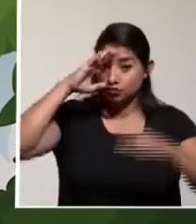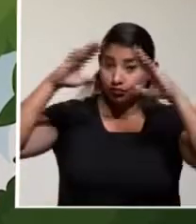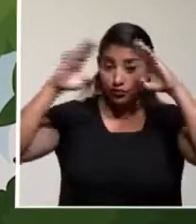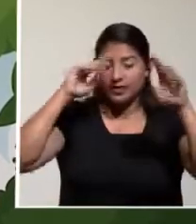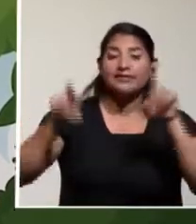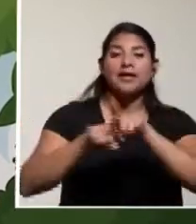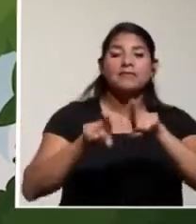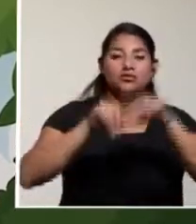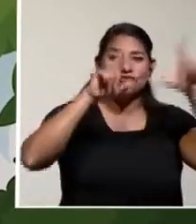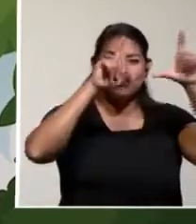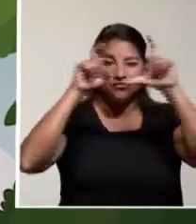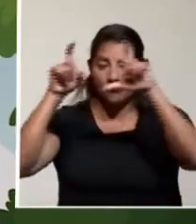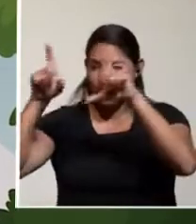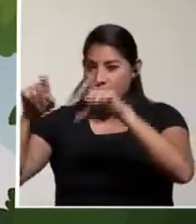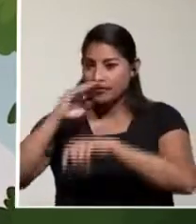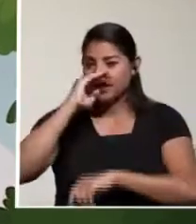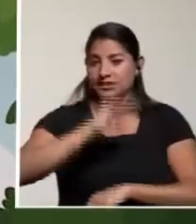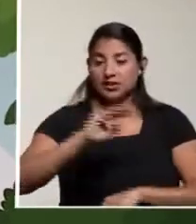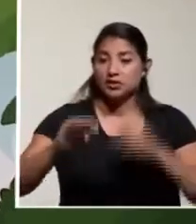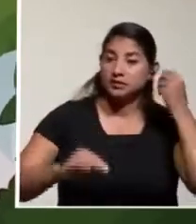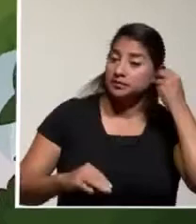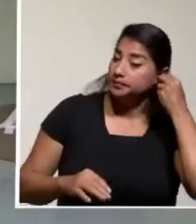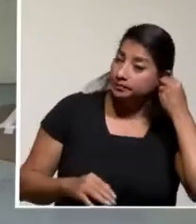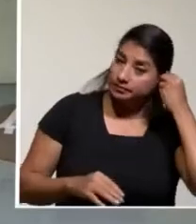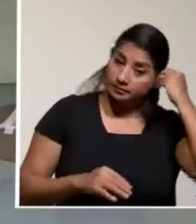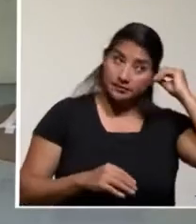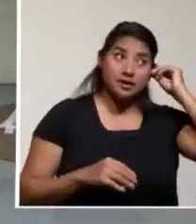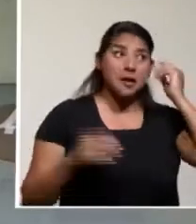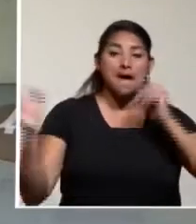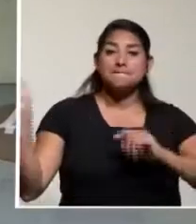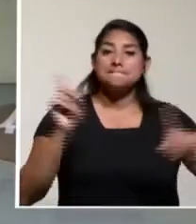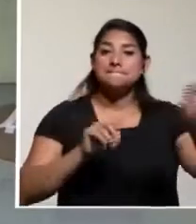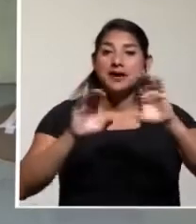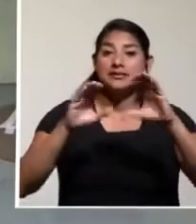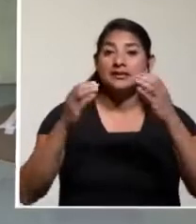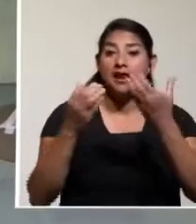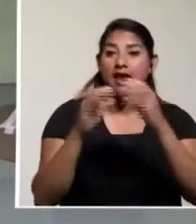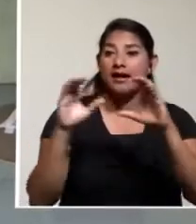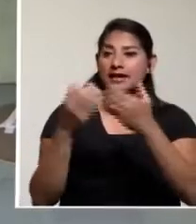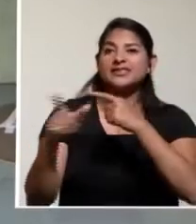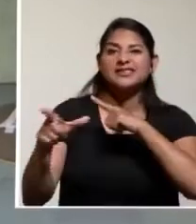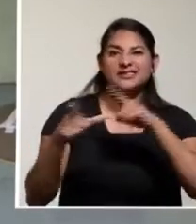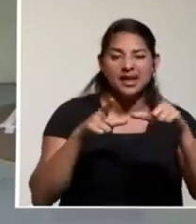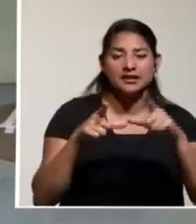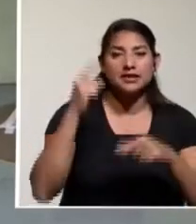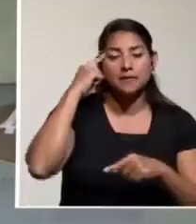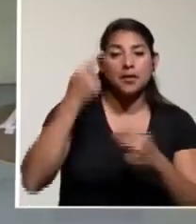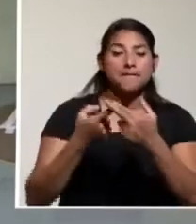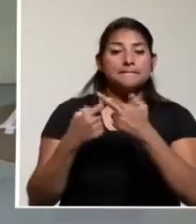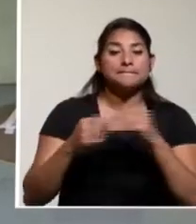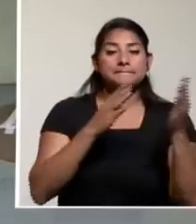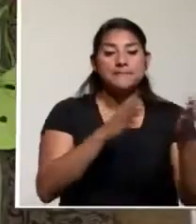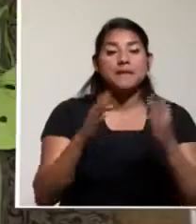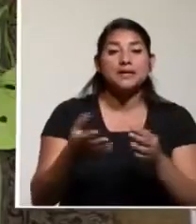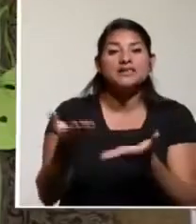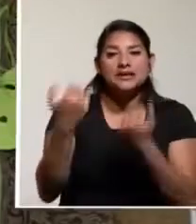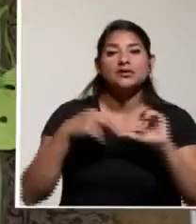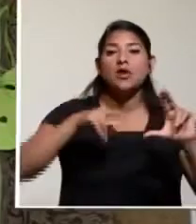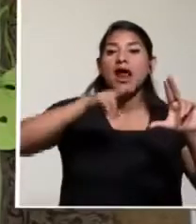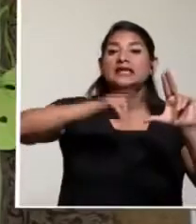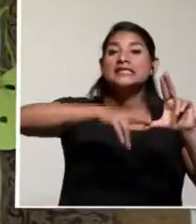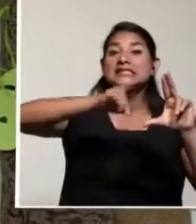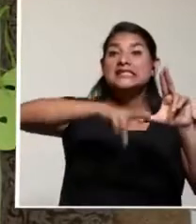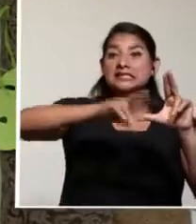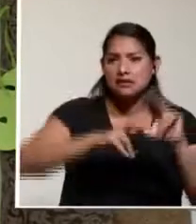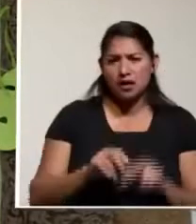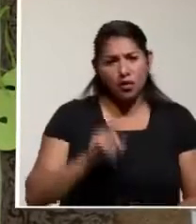sus fotografías, niños y niñas. Esta clase ya está llena. Ya, para empezar. Prepárense para cuando vengamos con una sillita. ¿Sí?